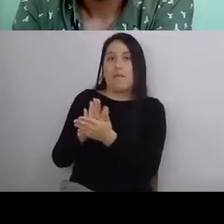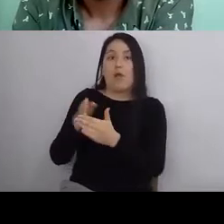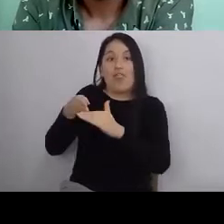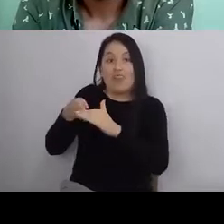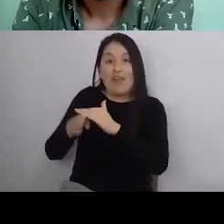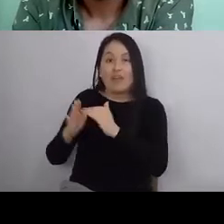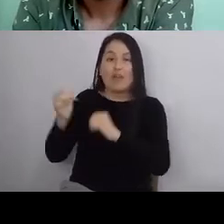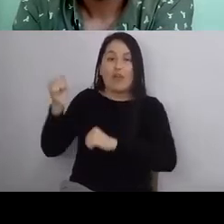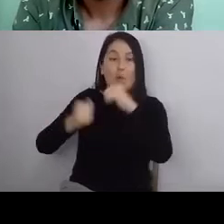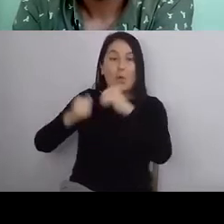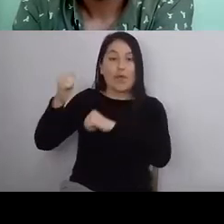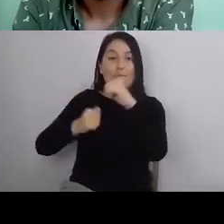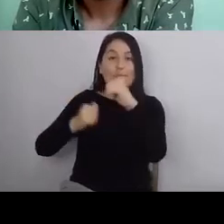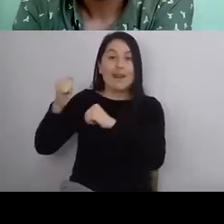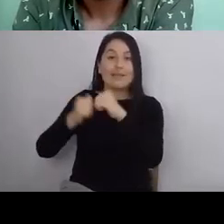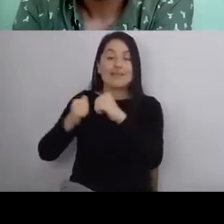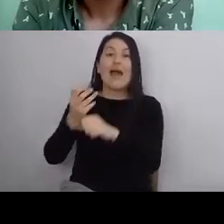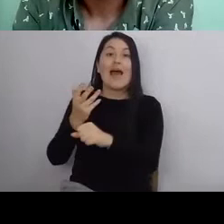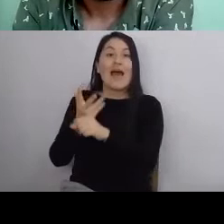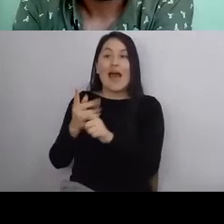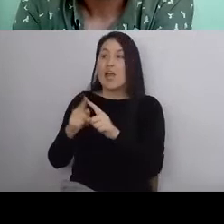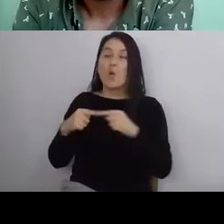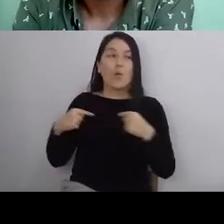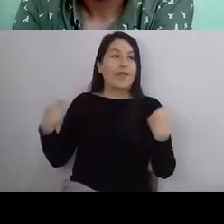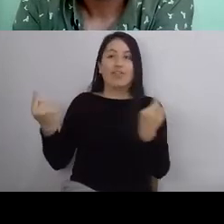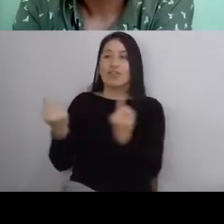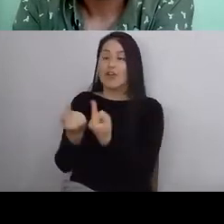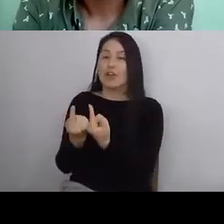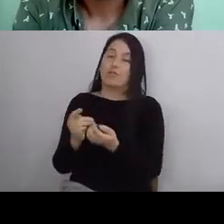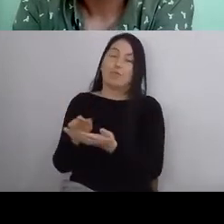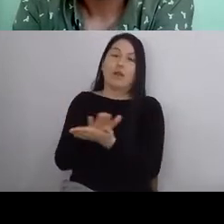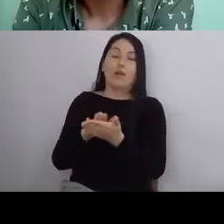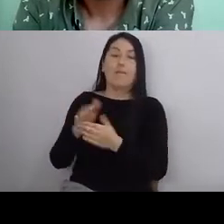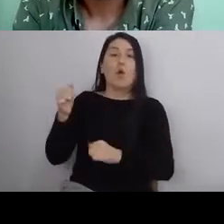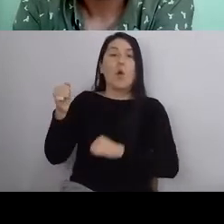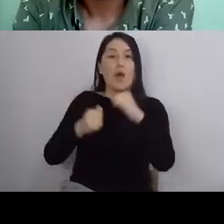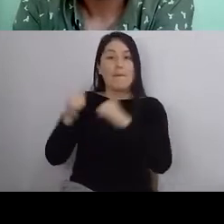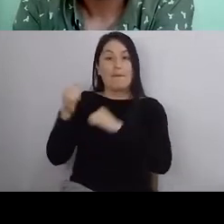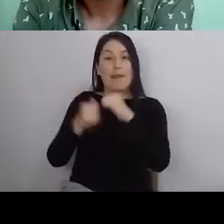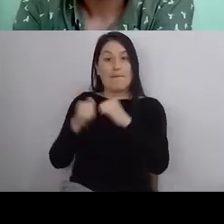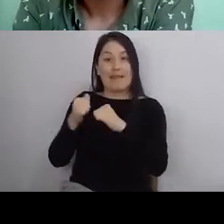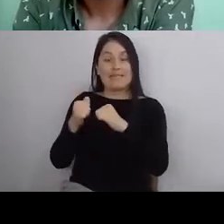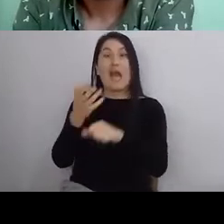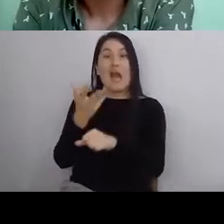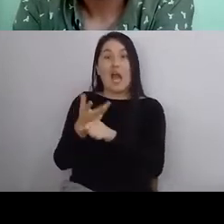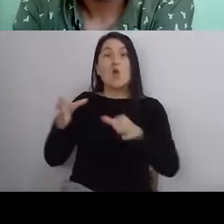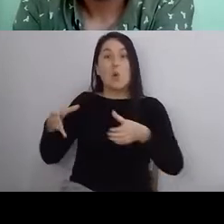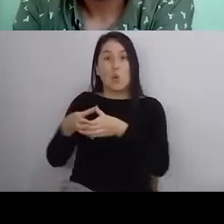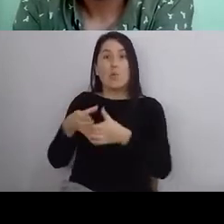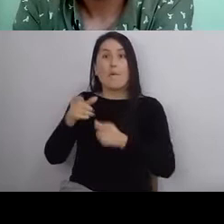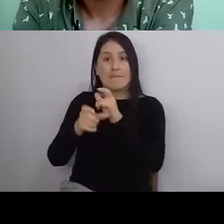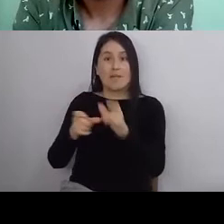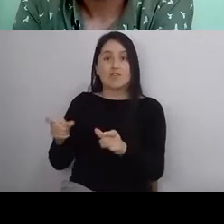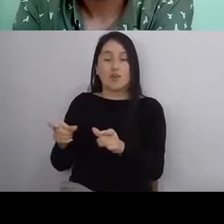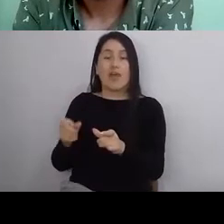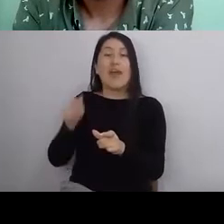que hay un entorno, ¿no es cierto? Una empresa es un grupo de muchas personas, ¿no es cierto? Y dentro de ese Claro.